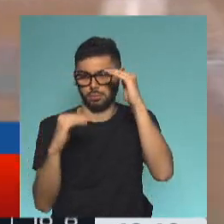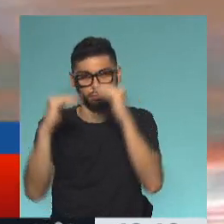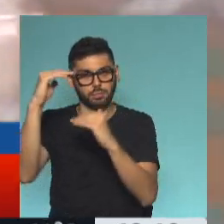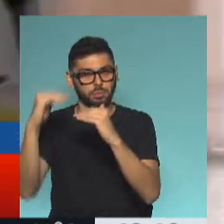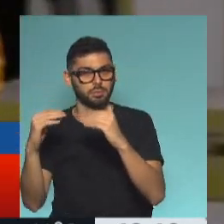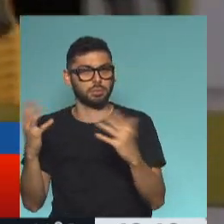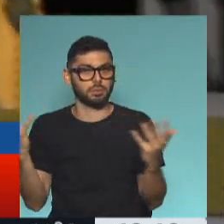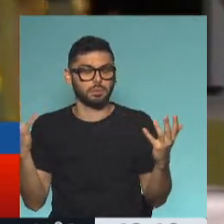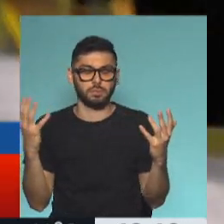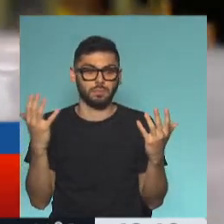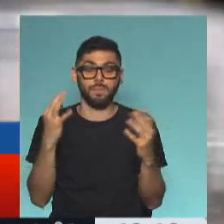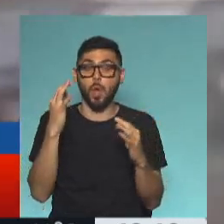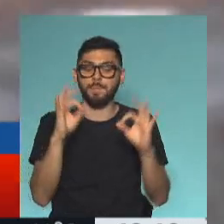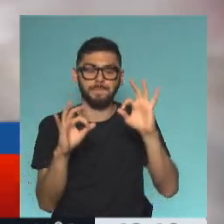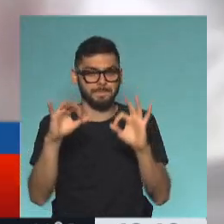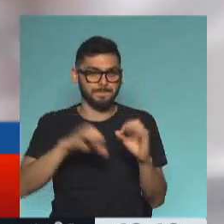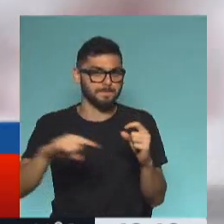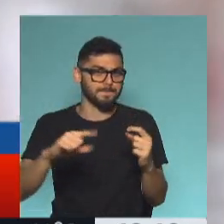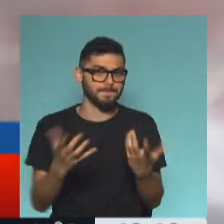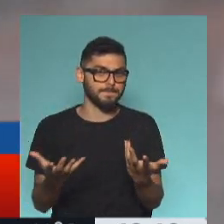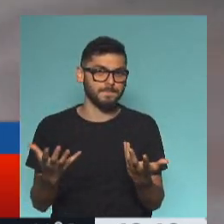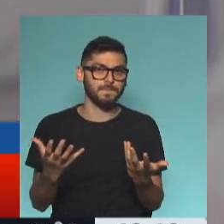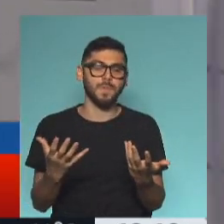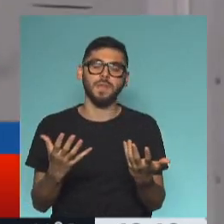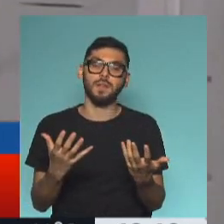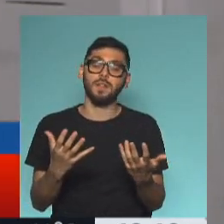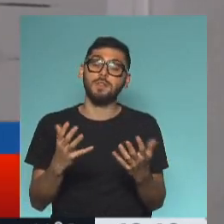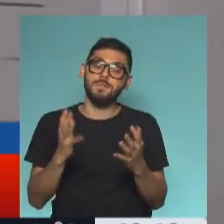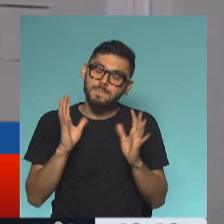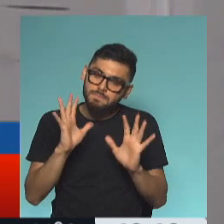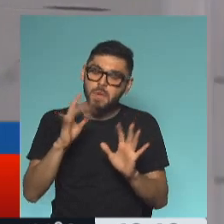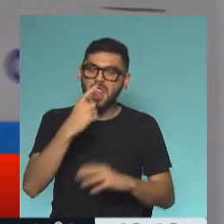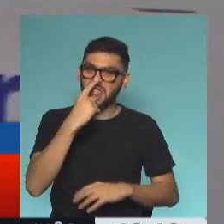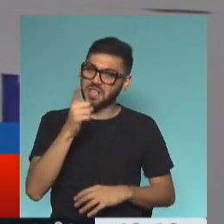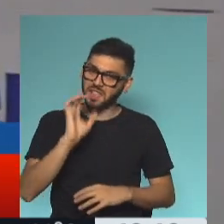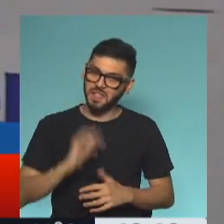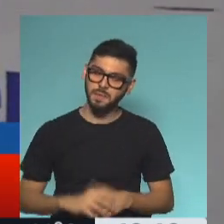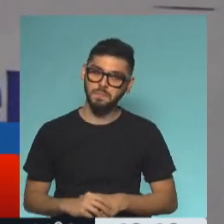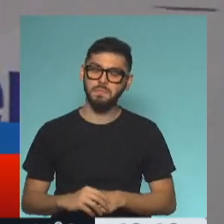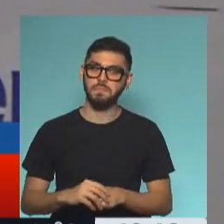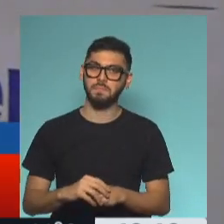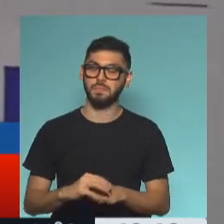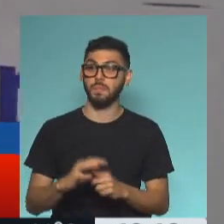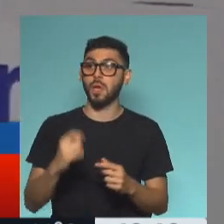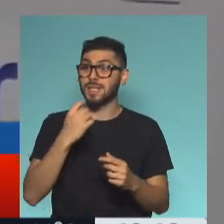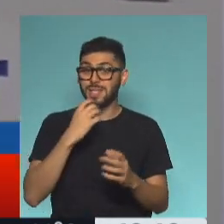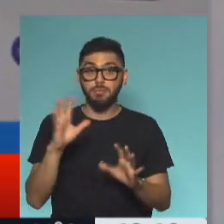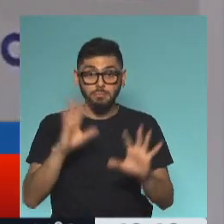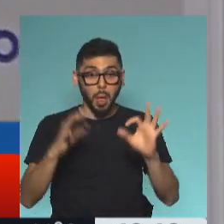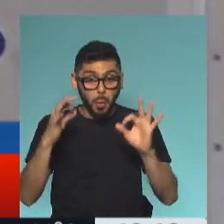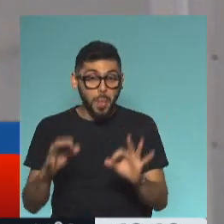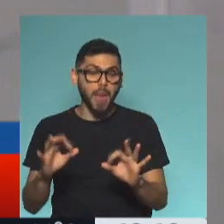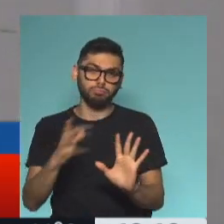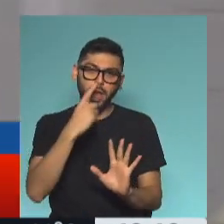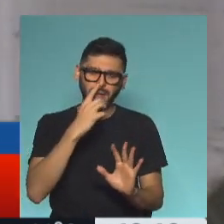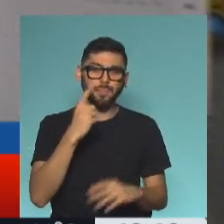días y no te va a terminar sirviendo. Es algo interesante que se haga, ¿no? Que se haga, pero que se haga bien.